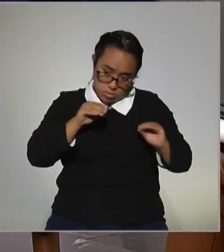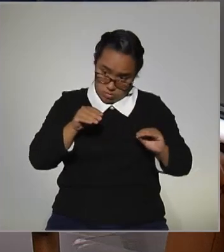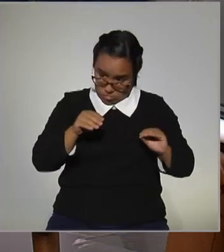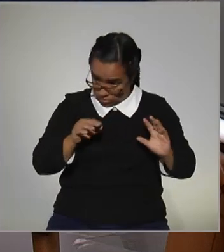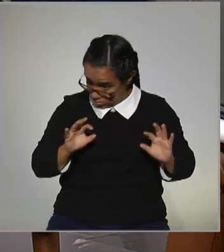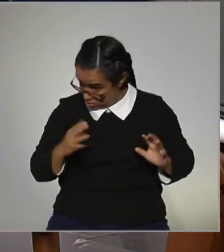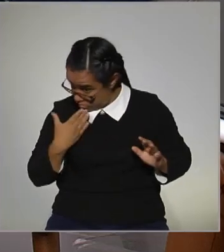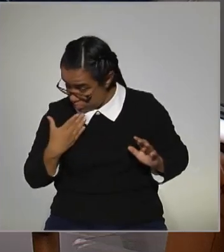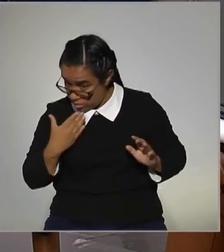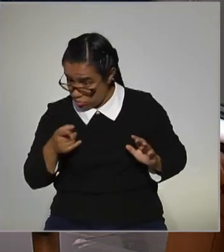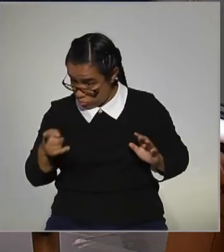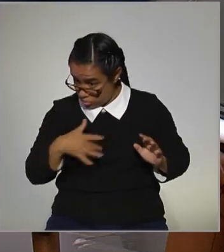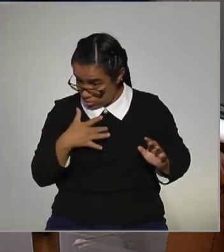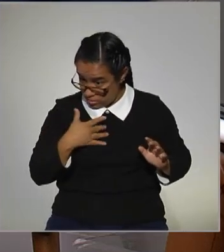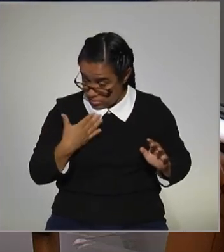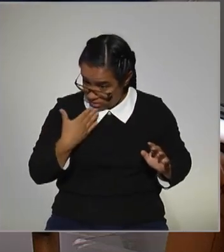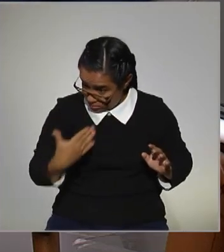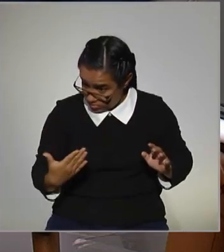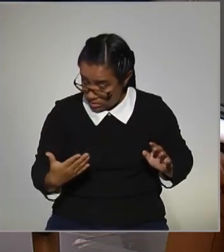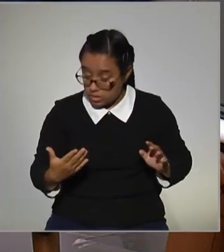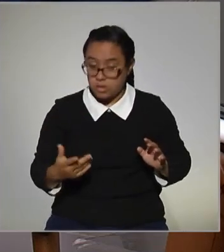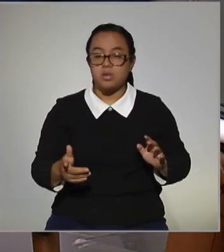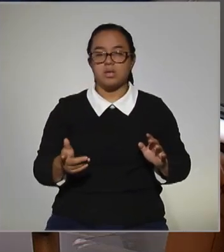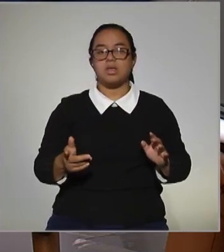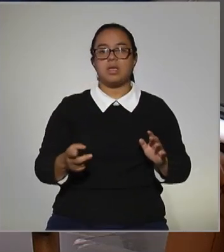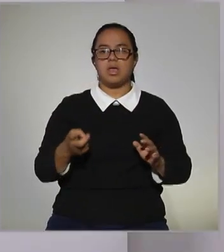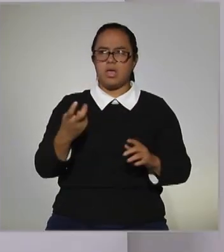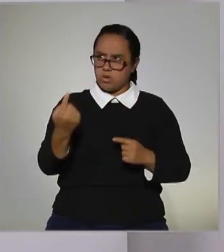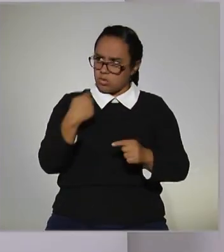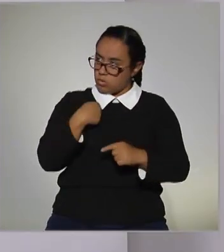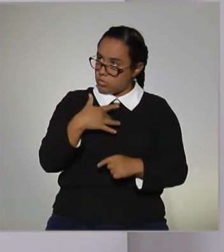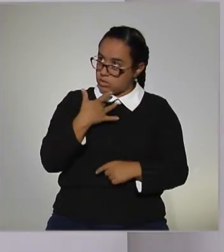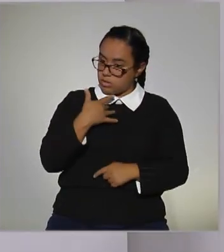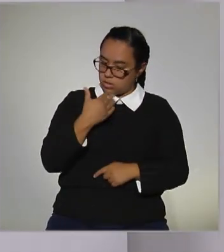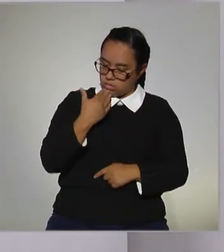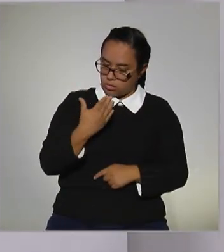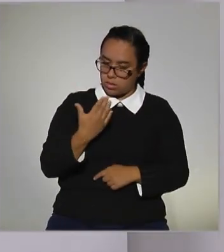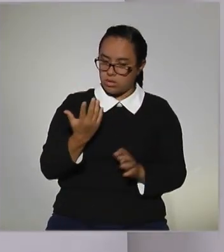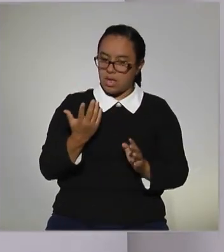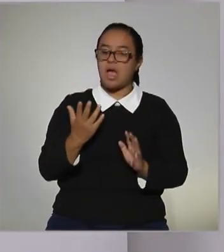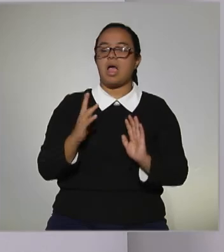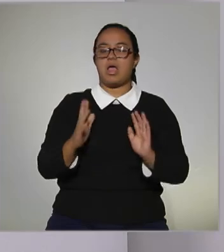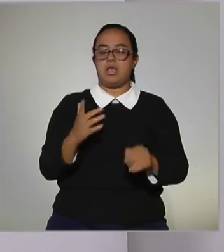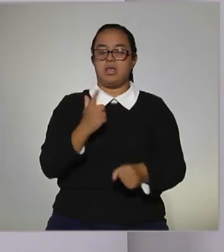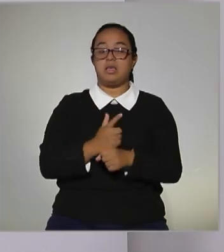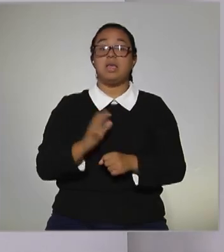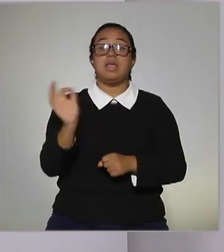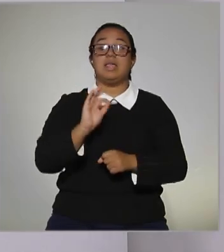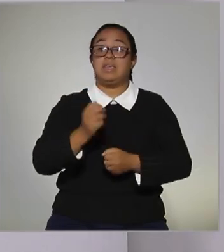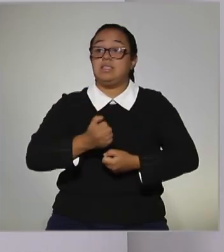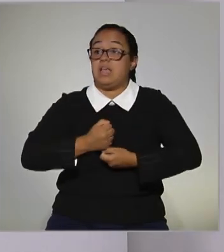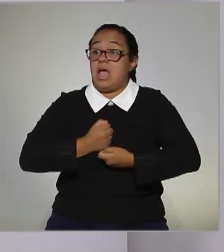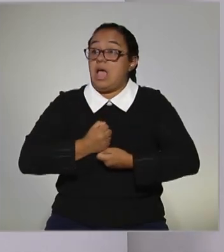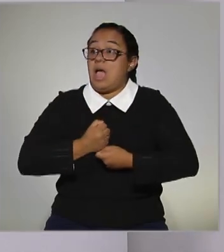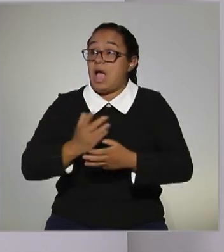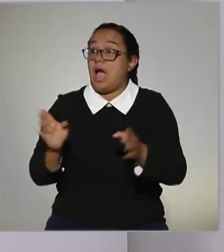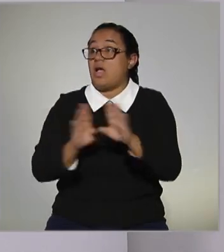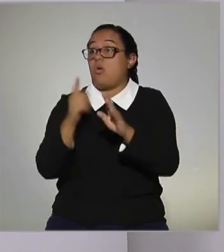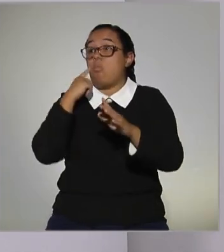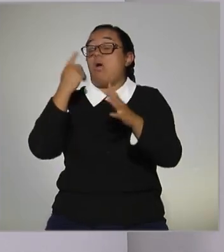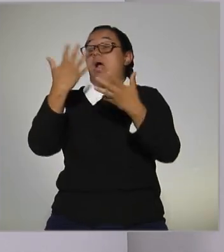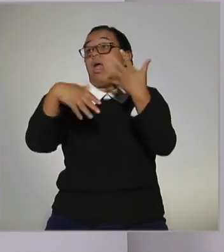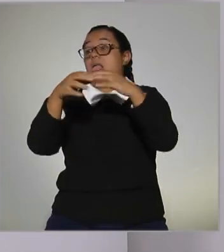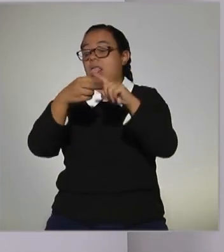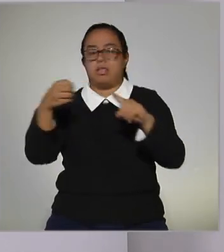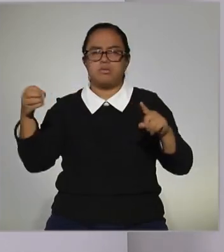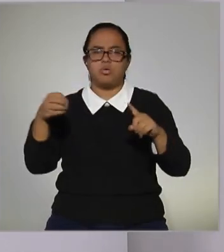hecho de poderle decir, ¿todo bien? Ya genera en algo, ¿no? En el adolescente. Quizá no te lo va a decir expresamente tal cual, ¿no? Pero por lo menos